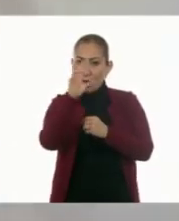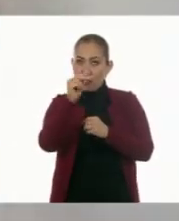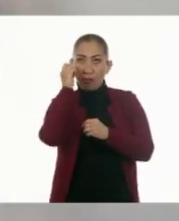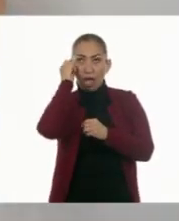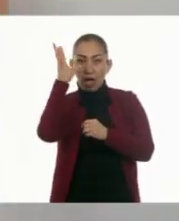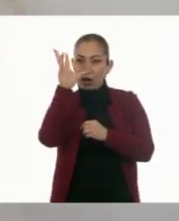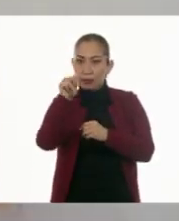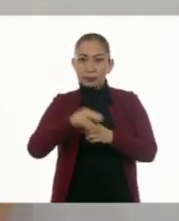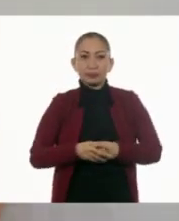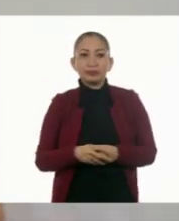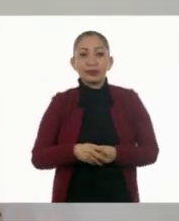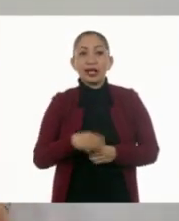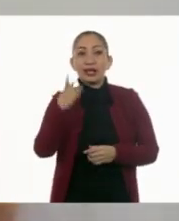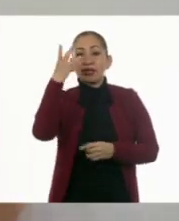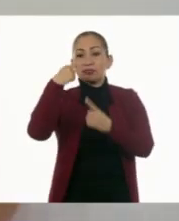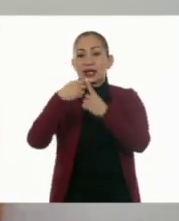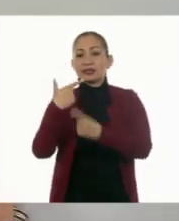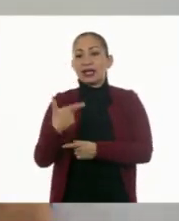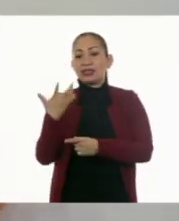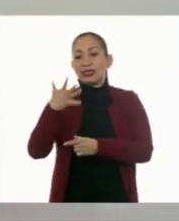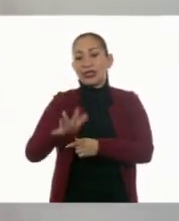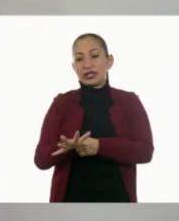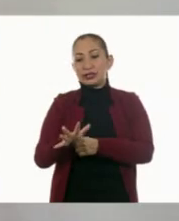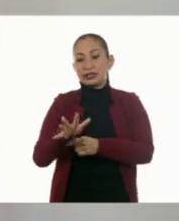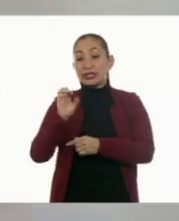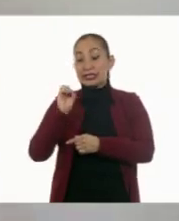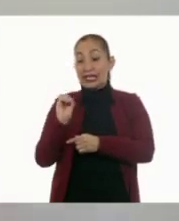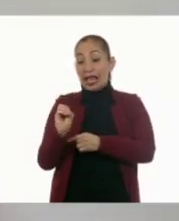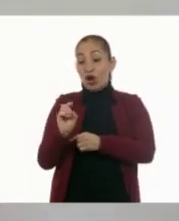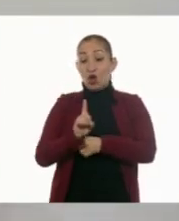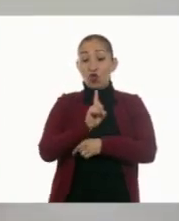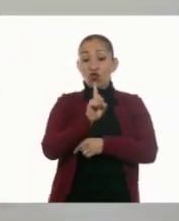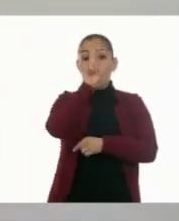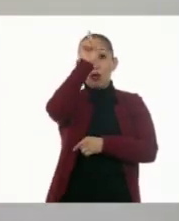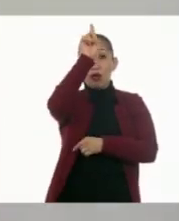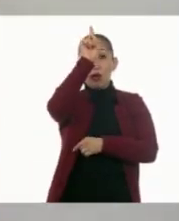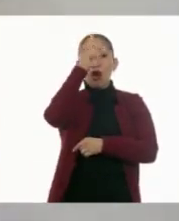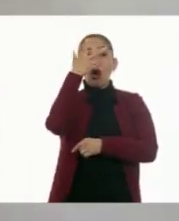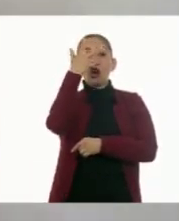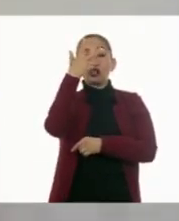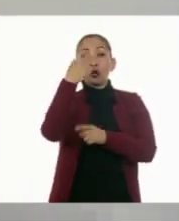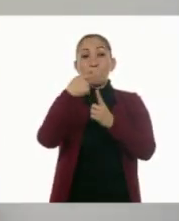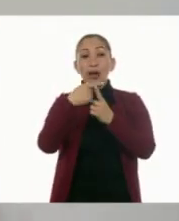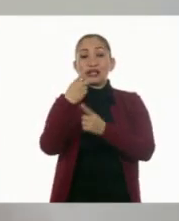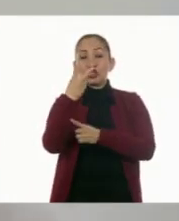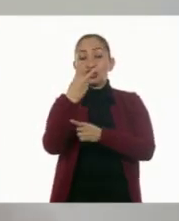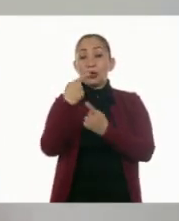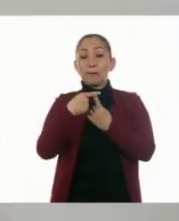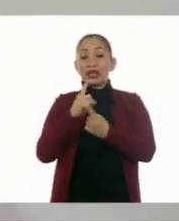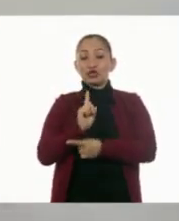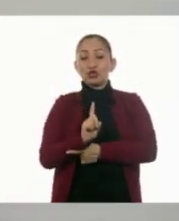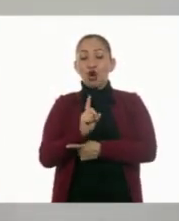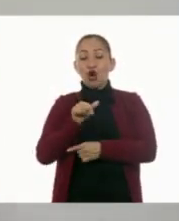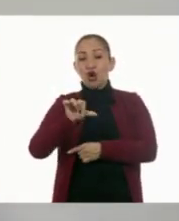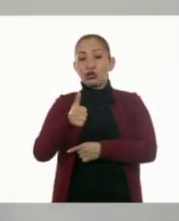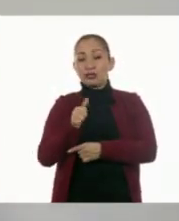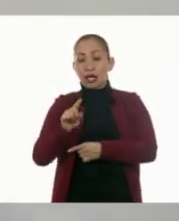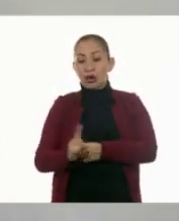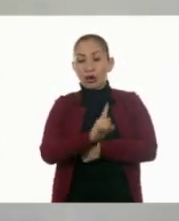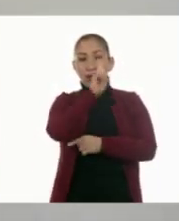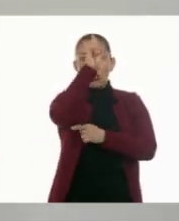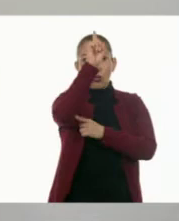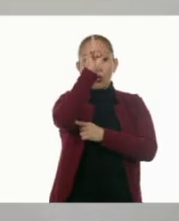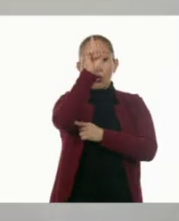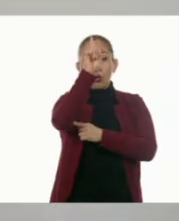nos olvide. 3 más 7, 10. Llevamos 1. 8 más 2, 10, más 1, 11. Y nos queda